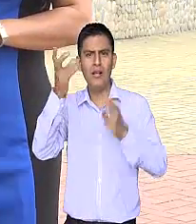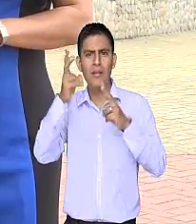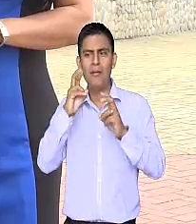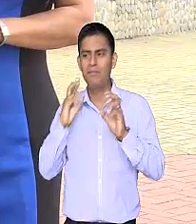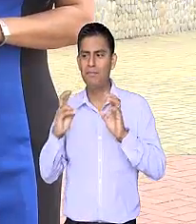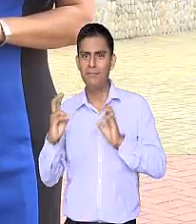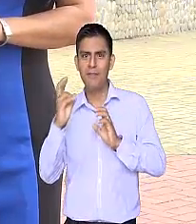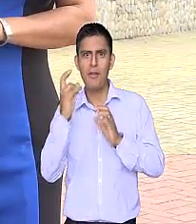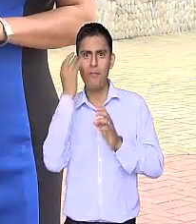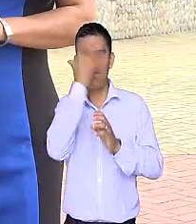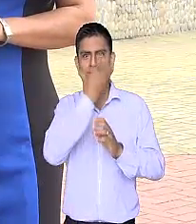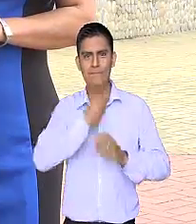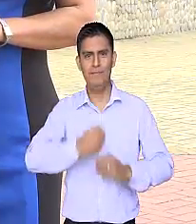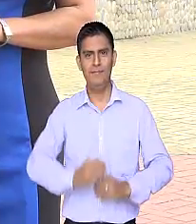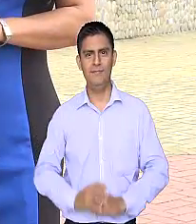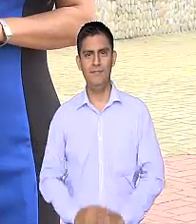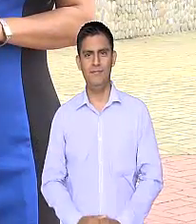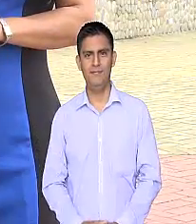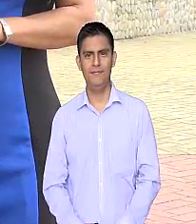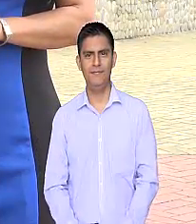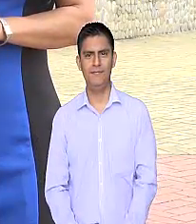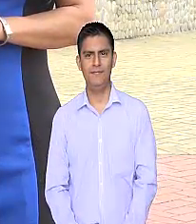cultural y turística.